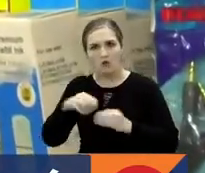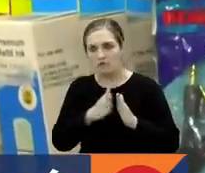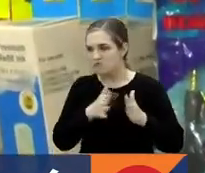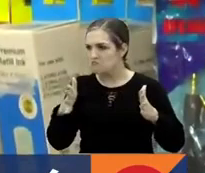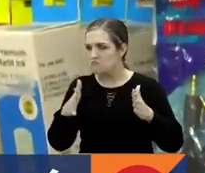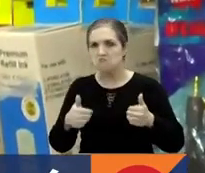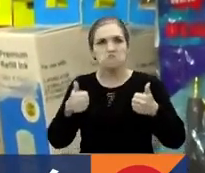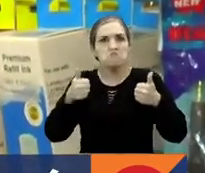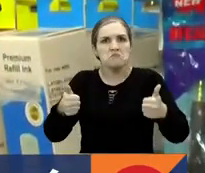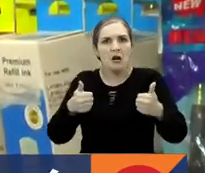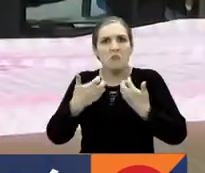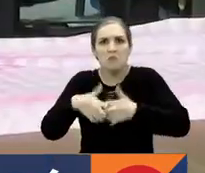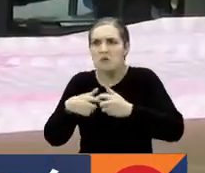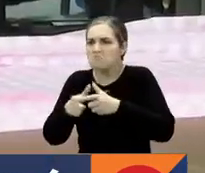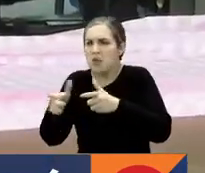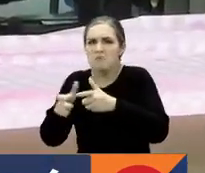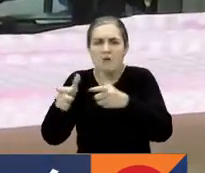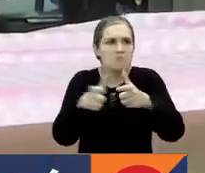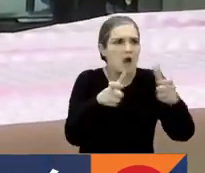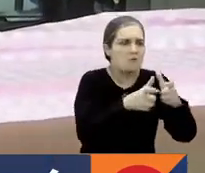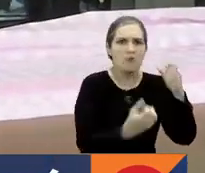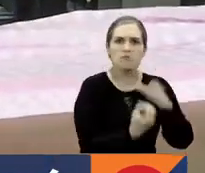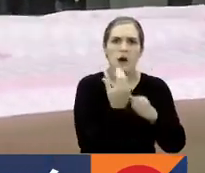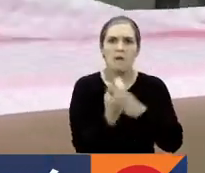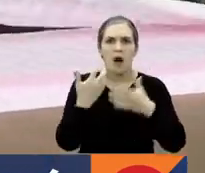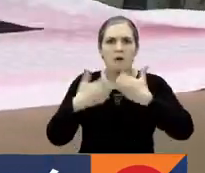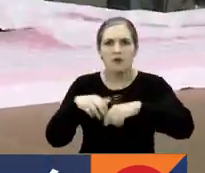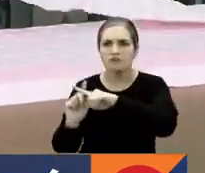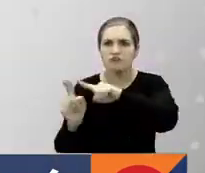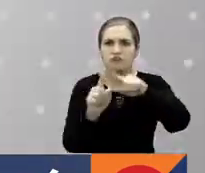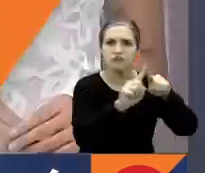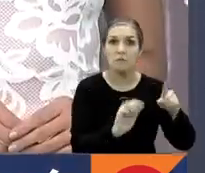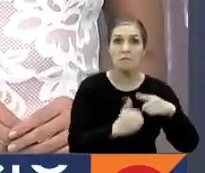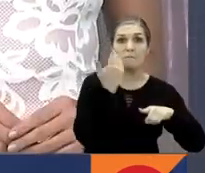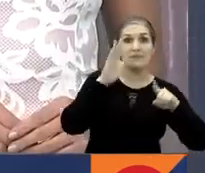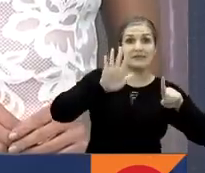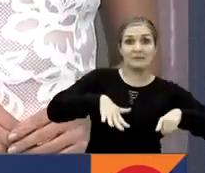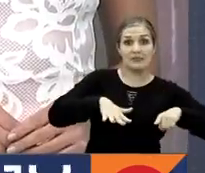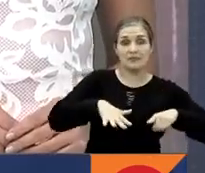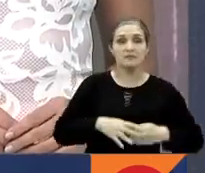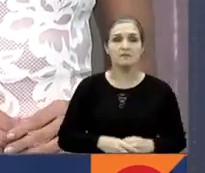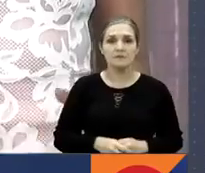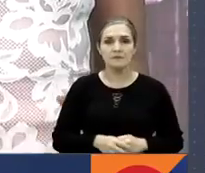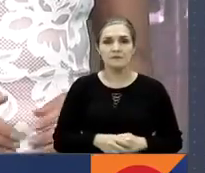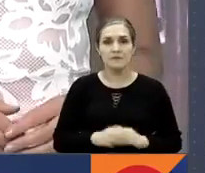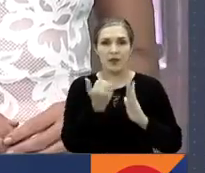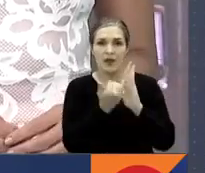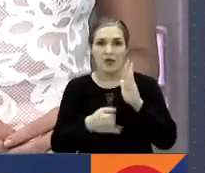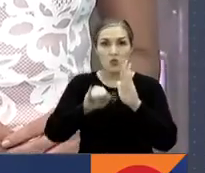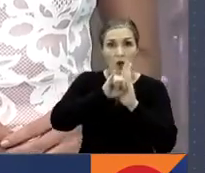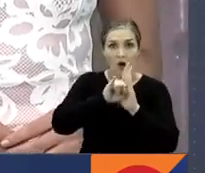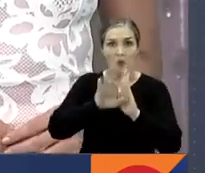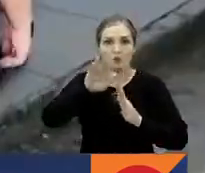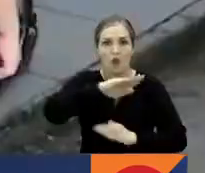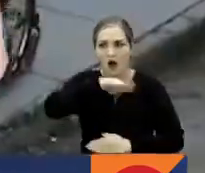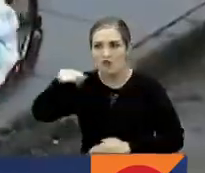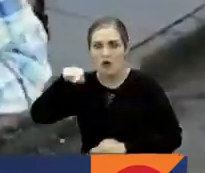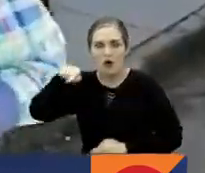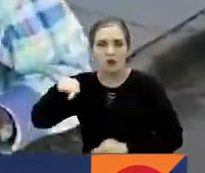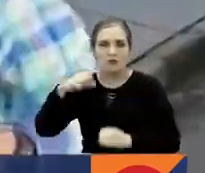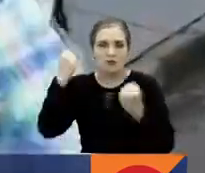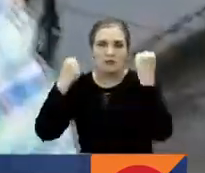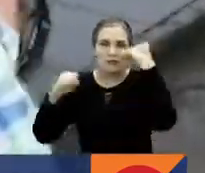de 166,000 nacieron en el semestre. Ituango en alerta. La emergencia por desplazamiento